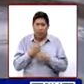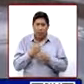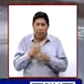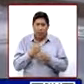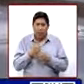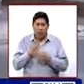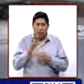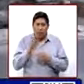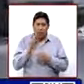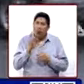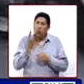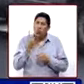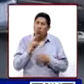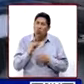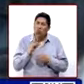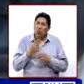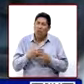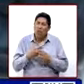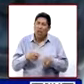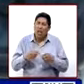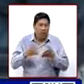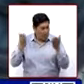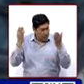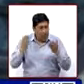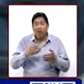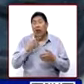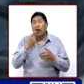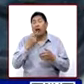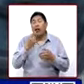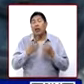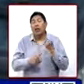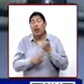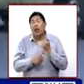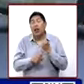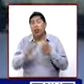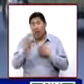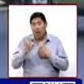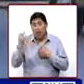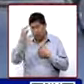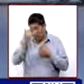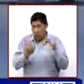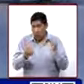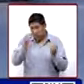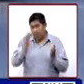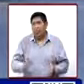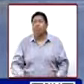de la canasta familiar. Esto según las dirigencias de los conductores del transporte público en esa ciudad.